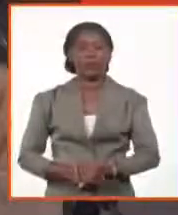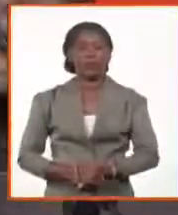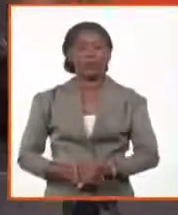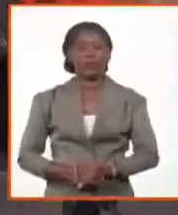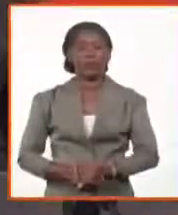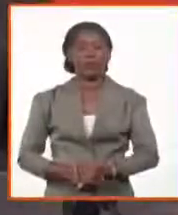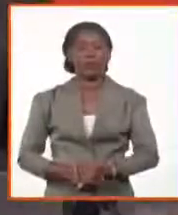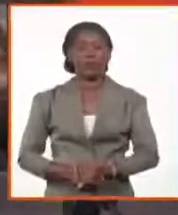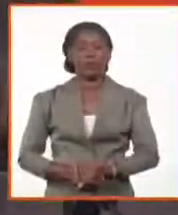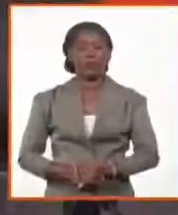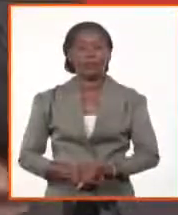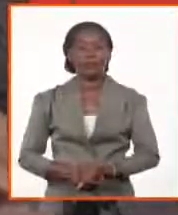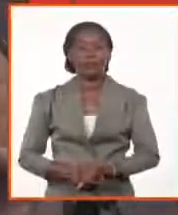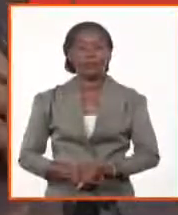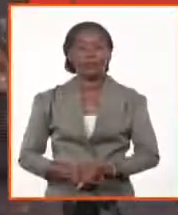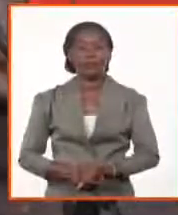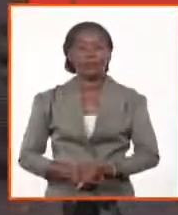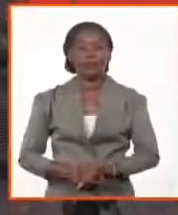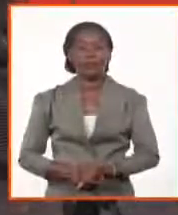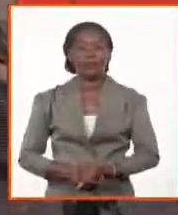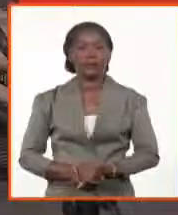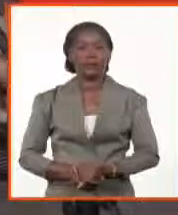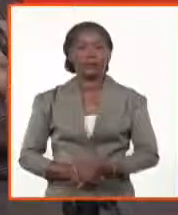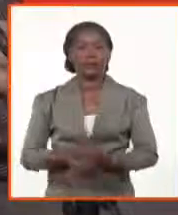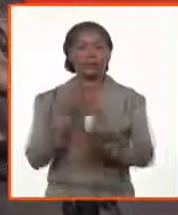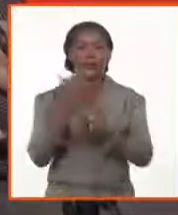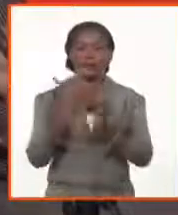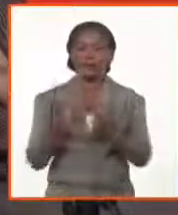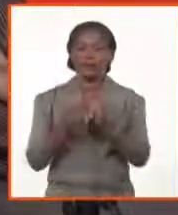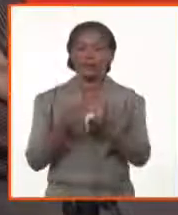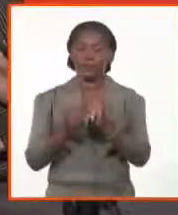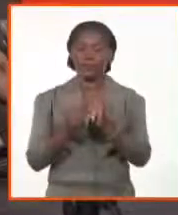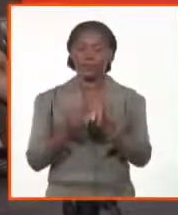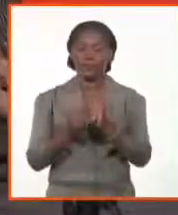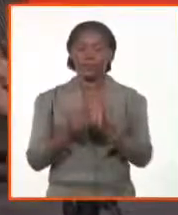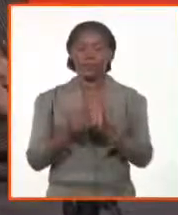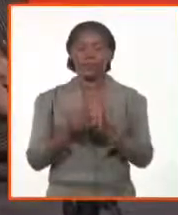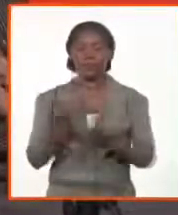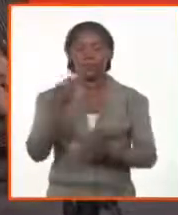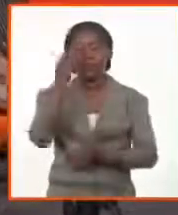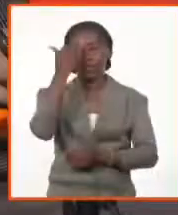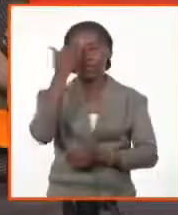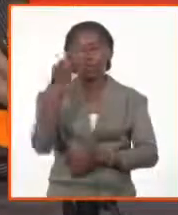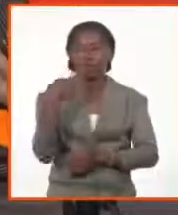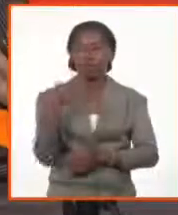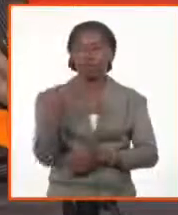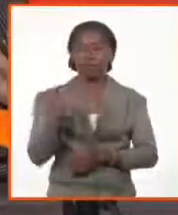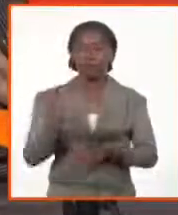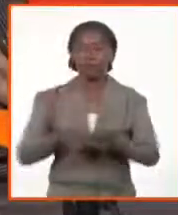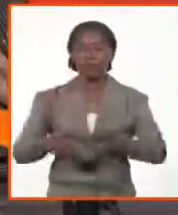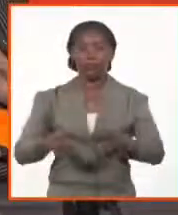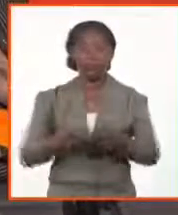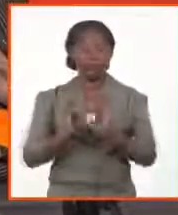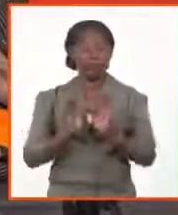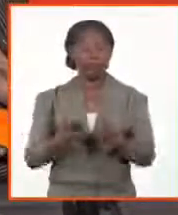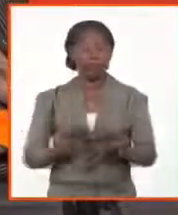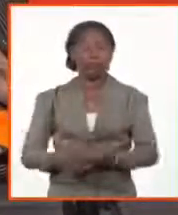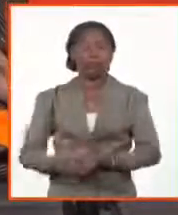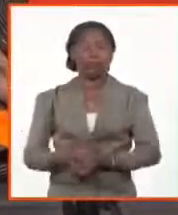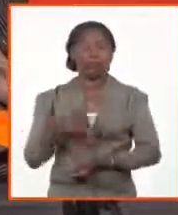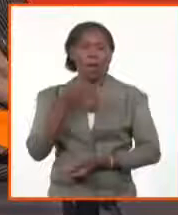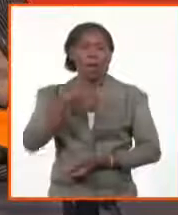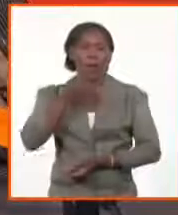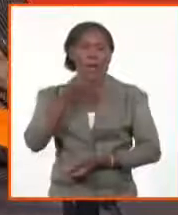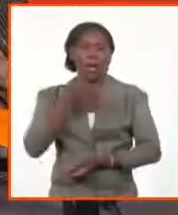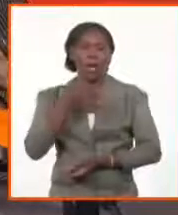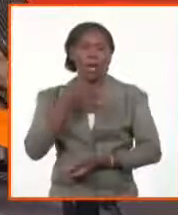buenas tardes buenas noches gracias gracias por esas palabras en realidad hablarles de dengue al pueblo